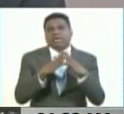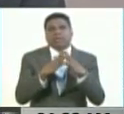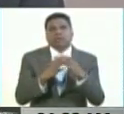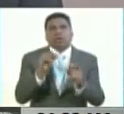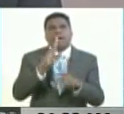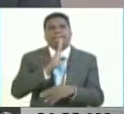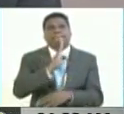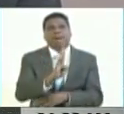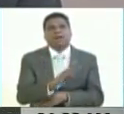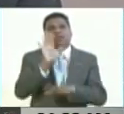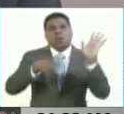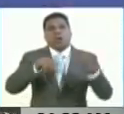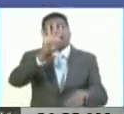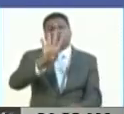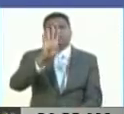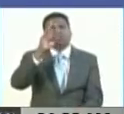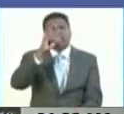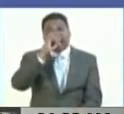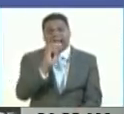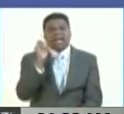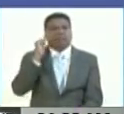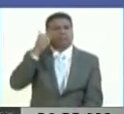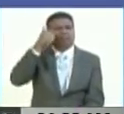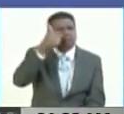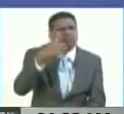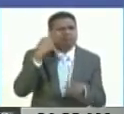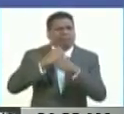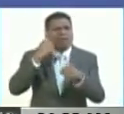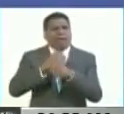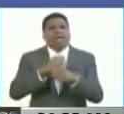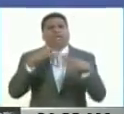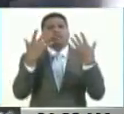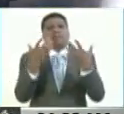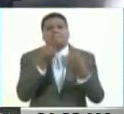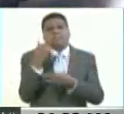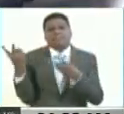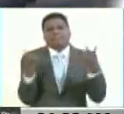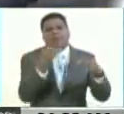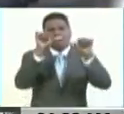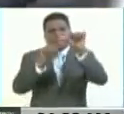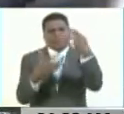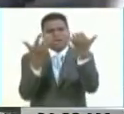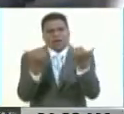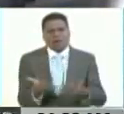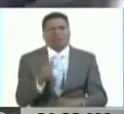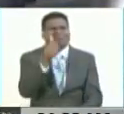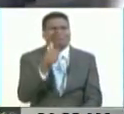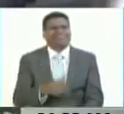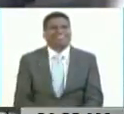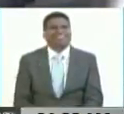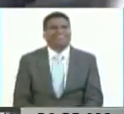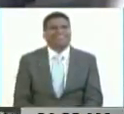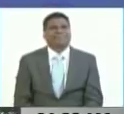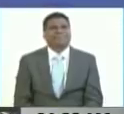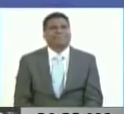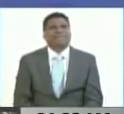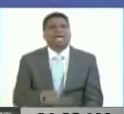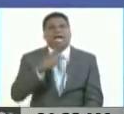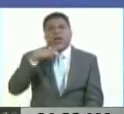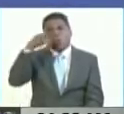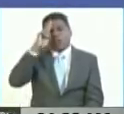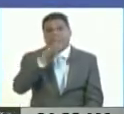ya más de 14 años. Nosotros queríamos conversar, bienvenido a La Pauta el día de hoy. Gracias. Quería dirigir esta entrevista a las madres, a los